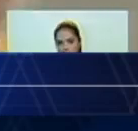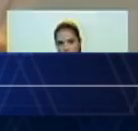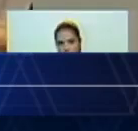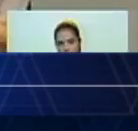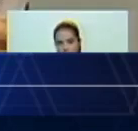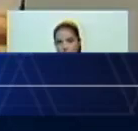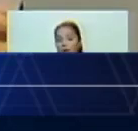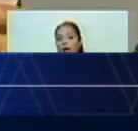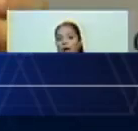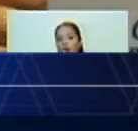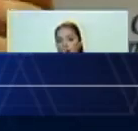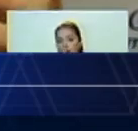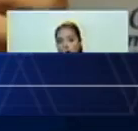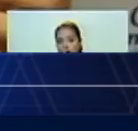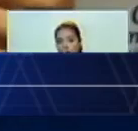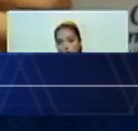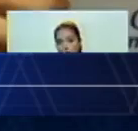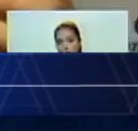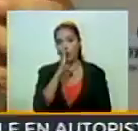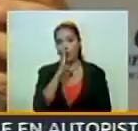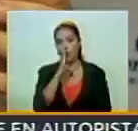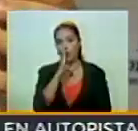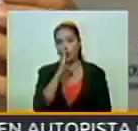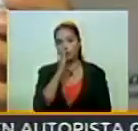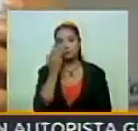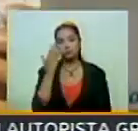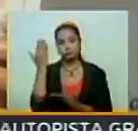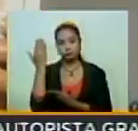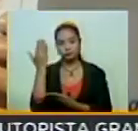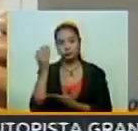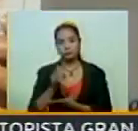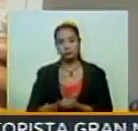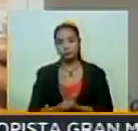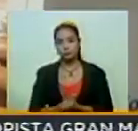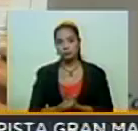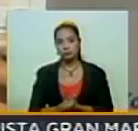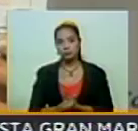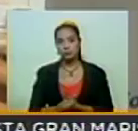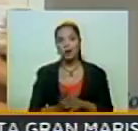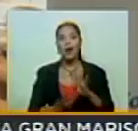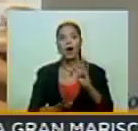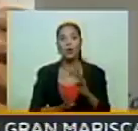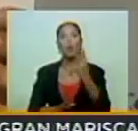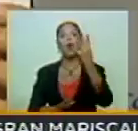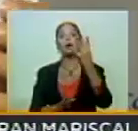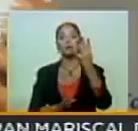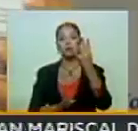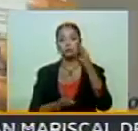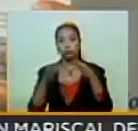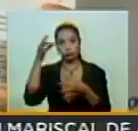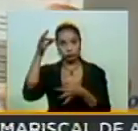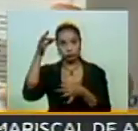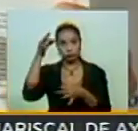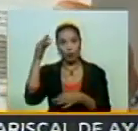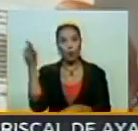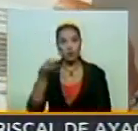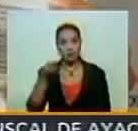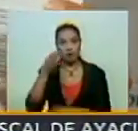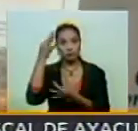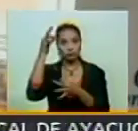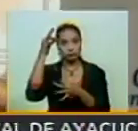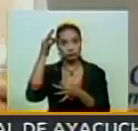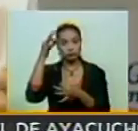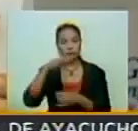en el Banco de las Bahamas. Esta es la cuarta, el cuarto original